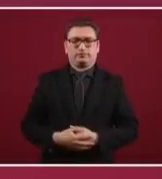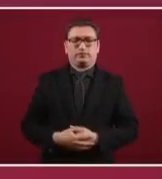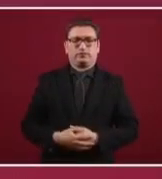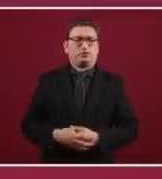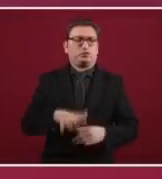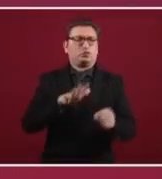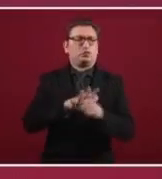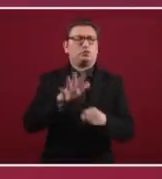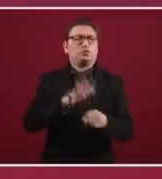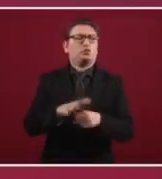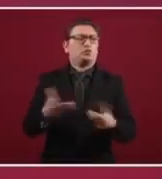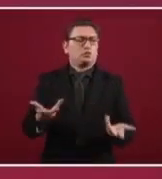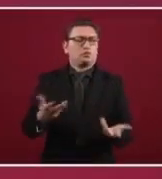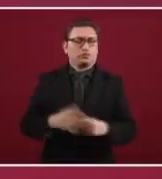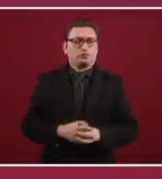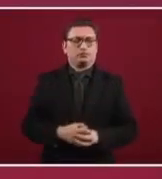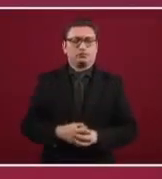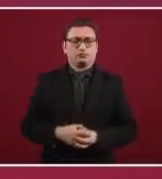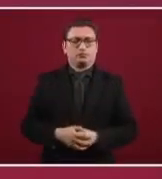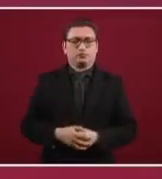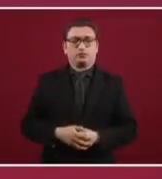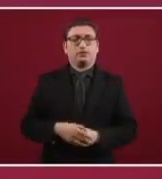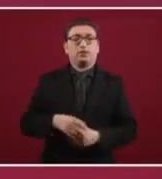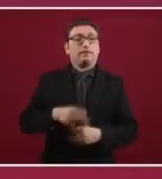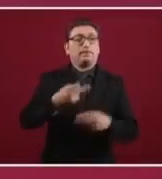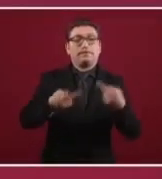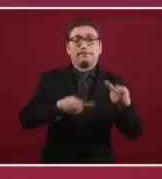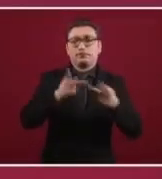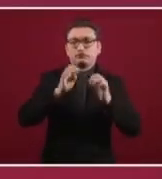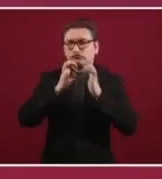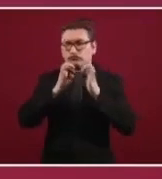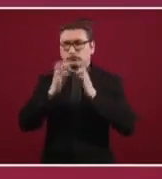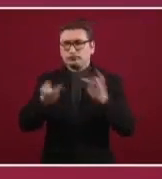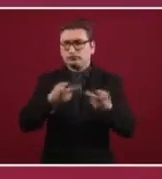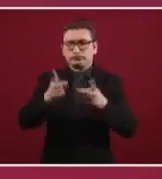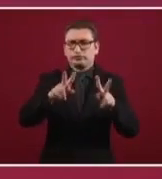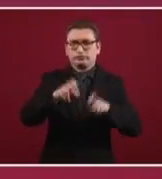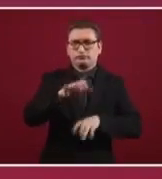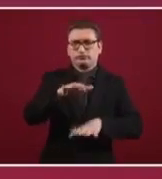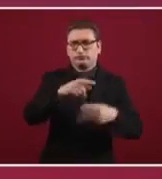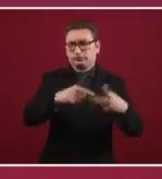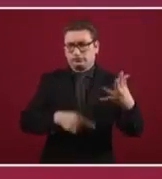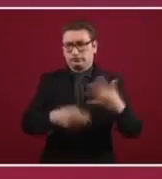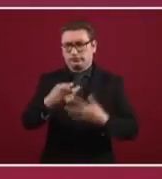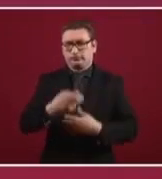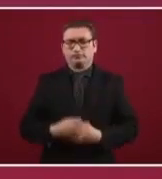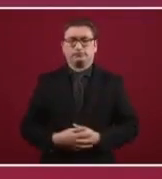el que se consulte sobre estos temas.